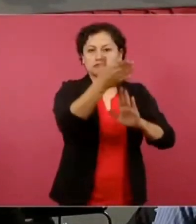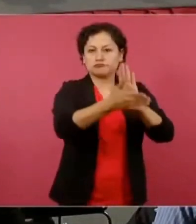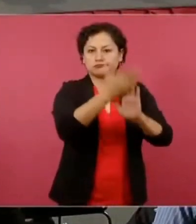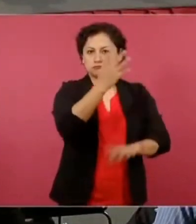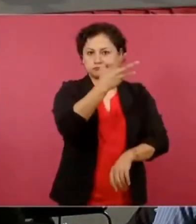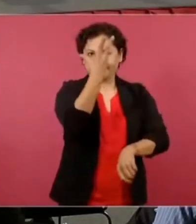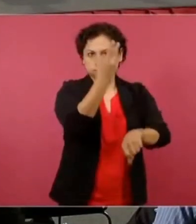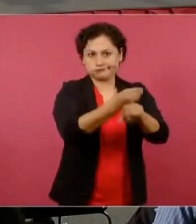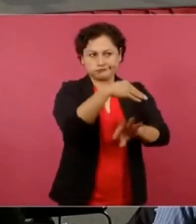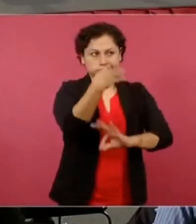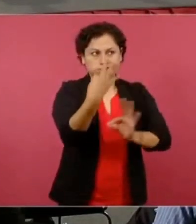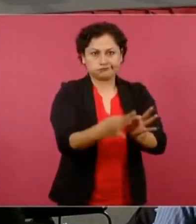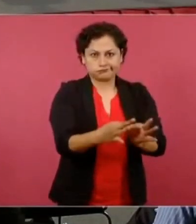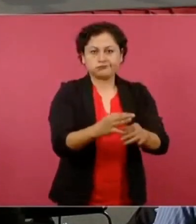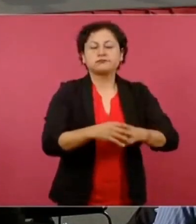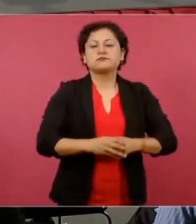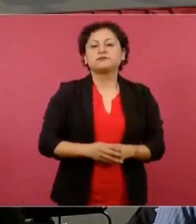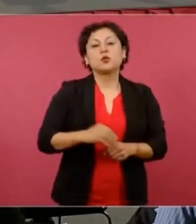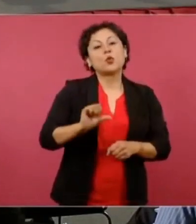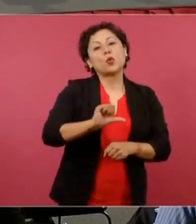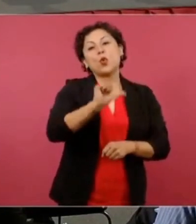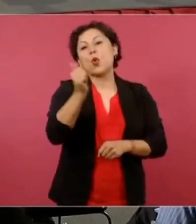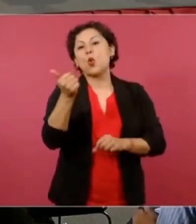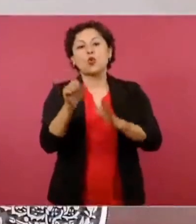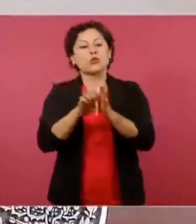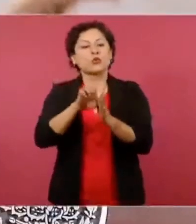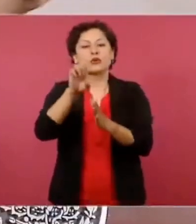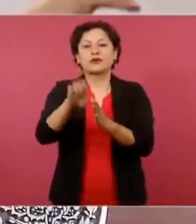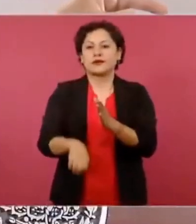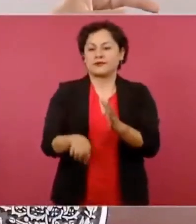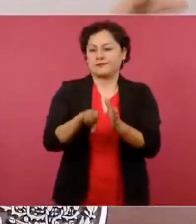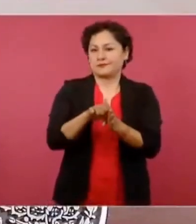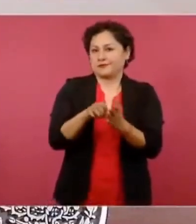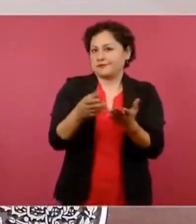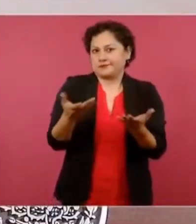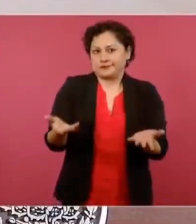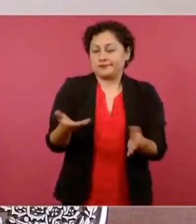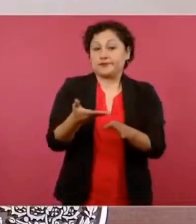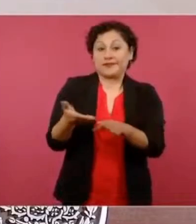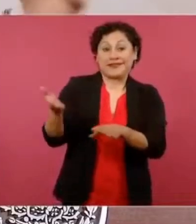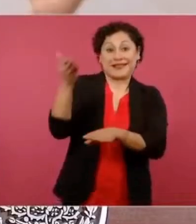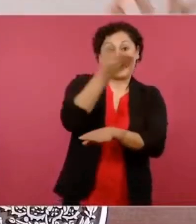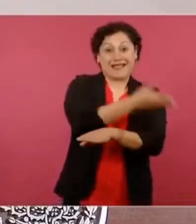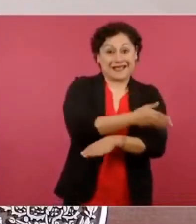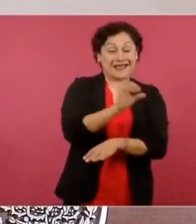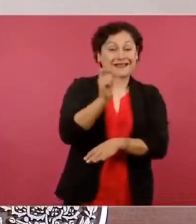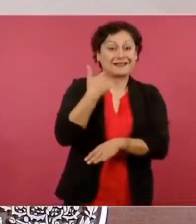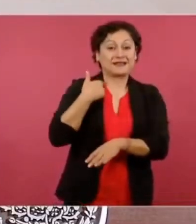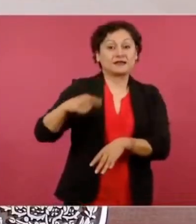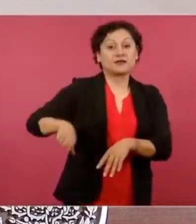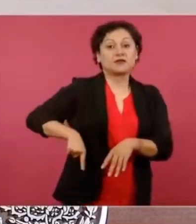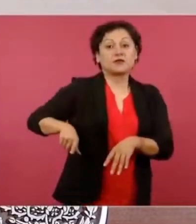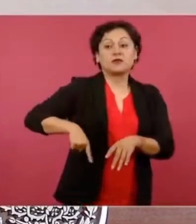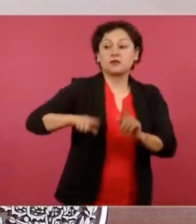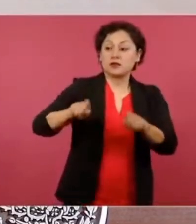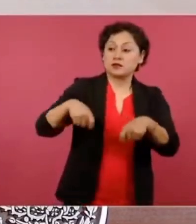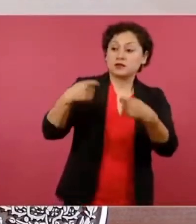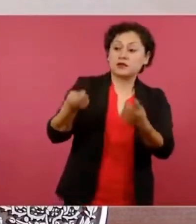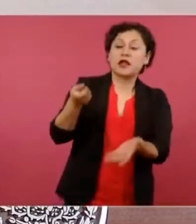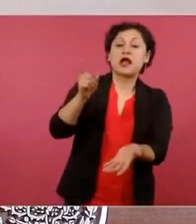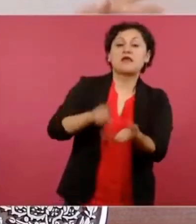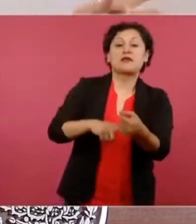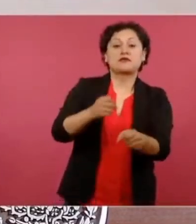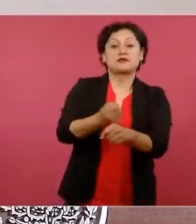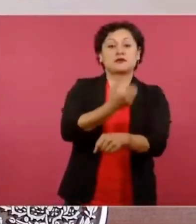los hospitales. En otros casos son hospitales que, a pesar de que se habían hecho para las secretarías de salud de los estados por